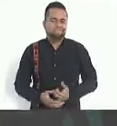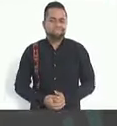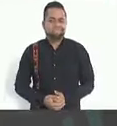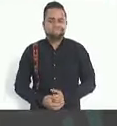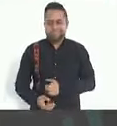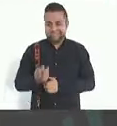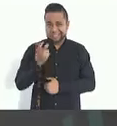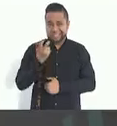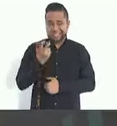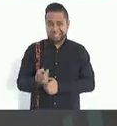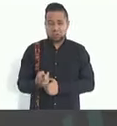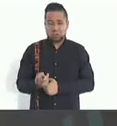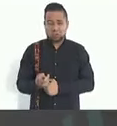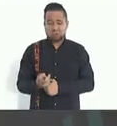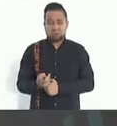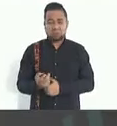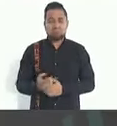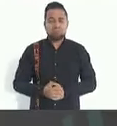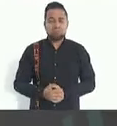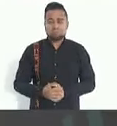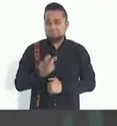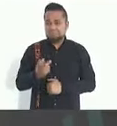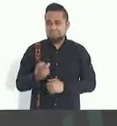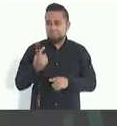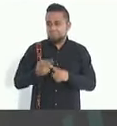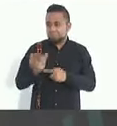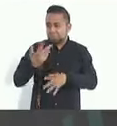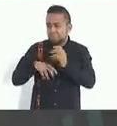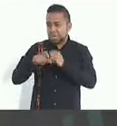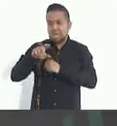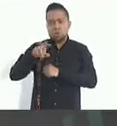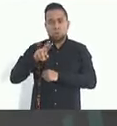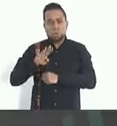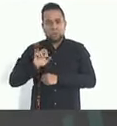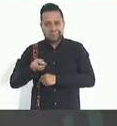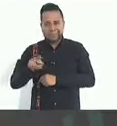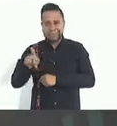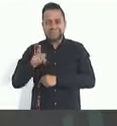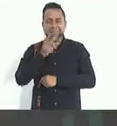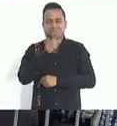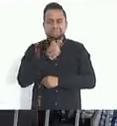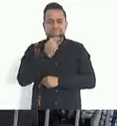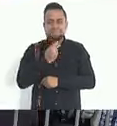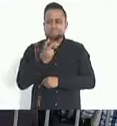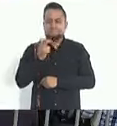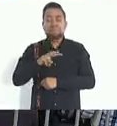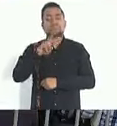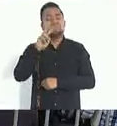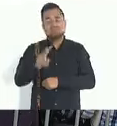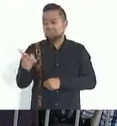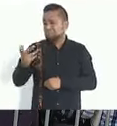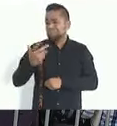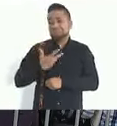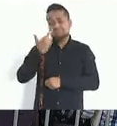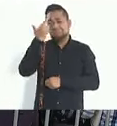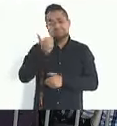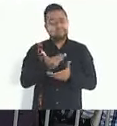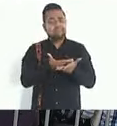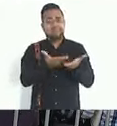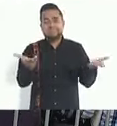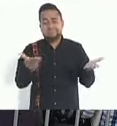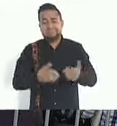Eso, que decía don Querubín, es la pura verdad. No